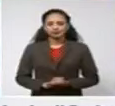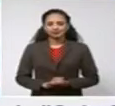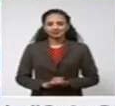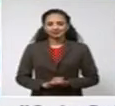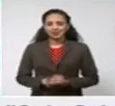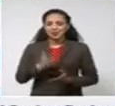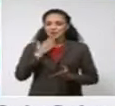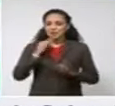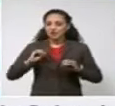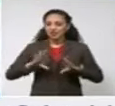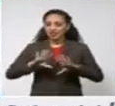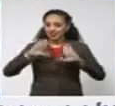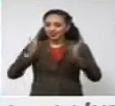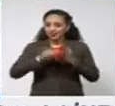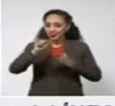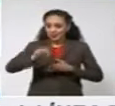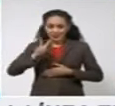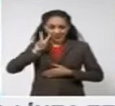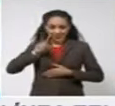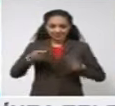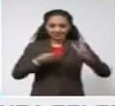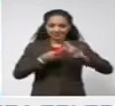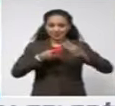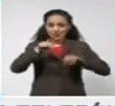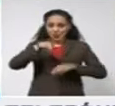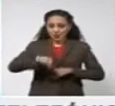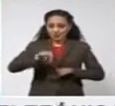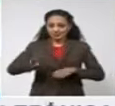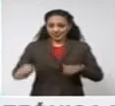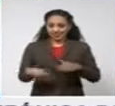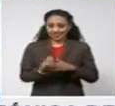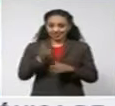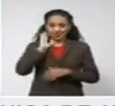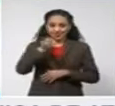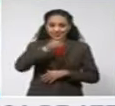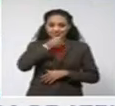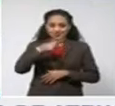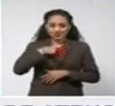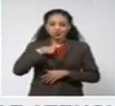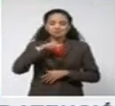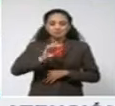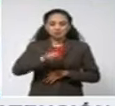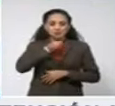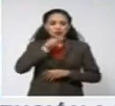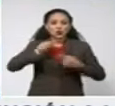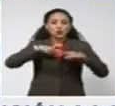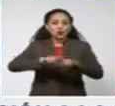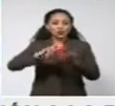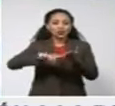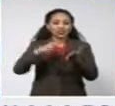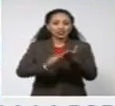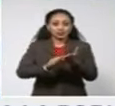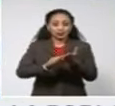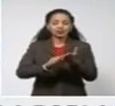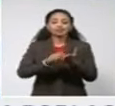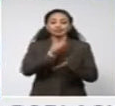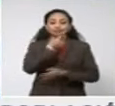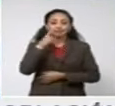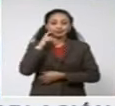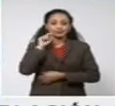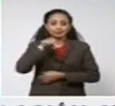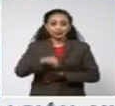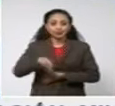Muy buenos días a todos los amigos que nos acompañan en esta jornada. Yo soy Abdiel Bermúdez y junto a Maciel Suárez, la intérprete de lengua de señas que ven